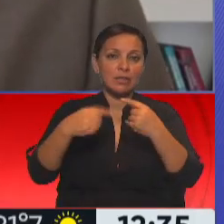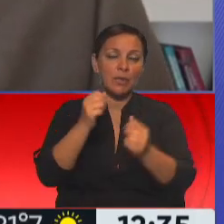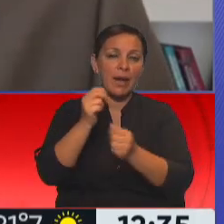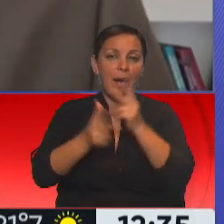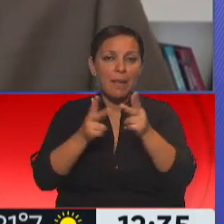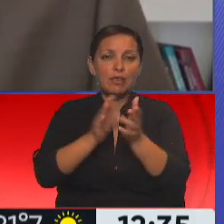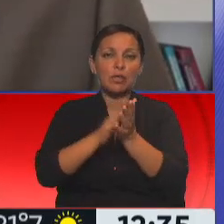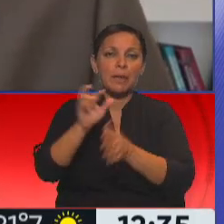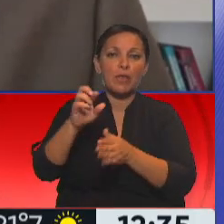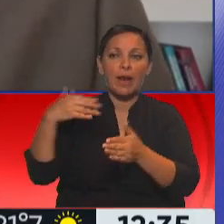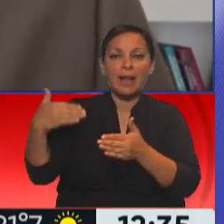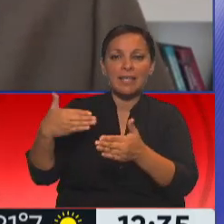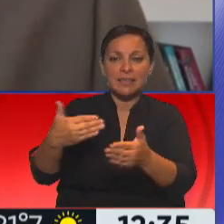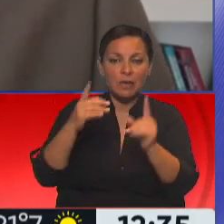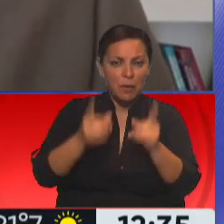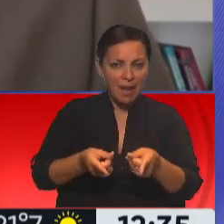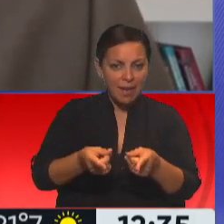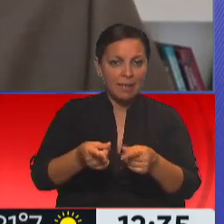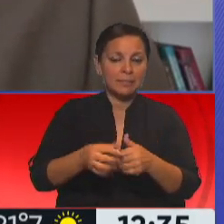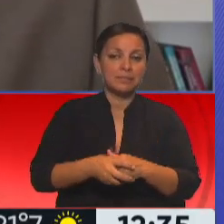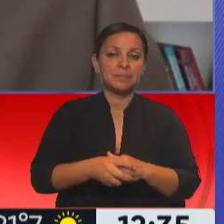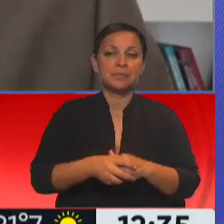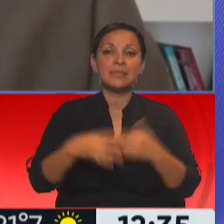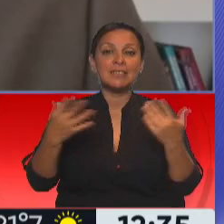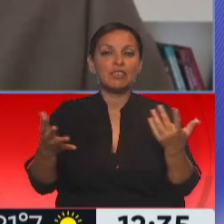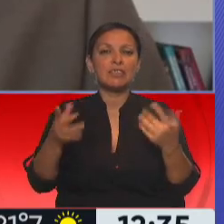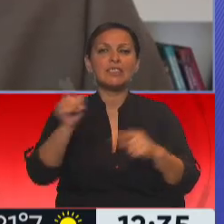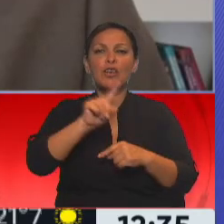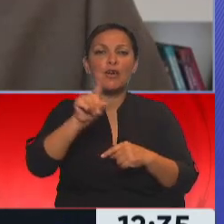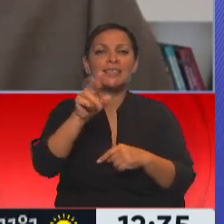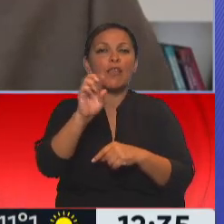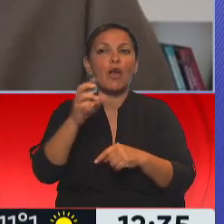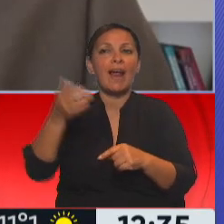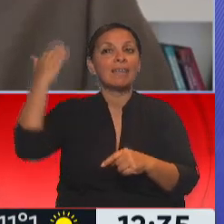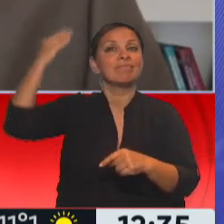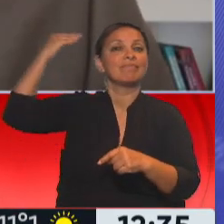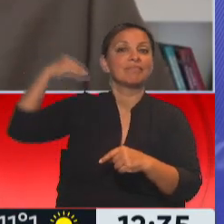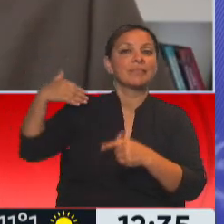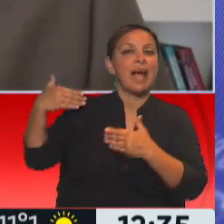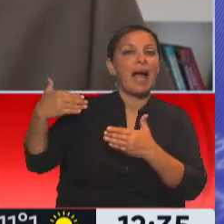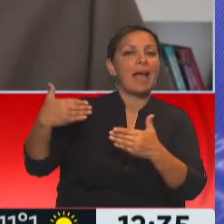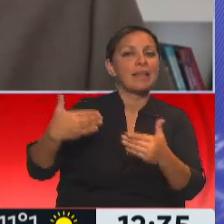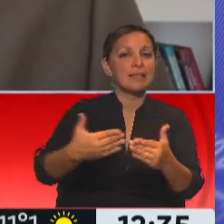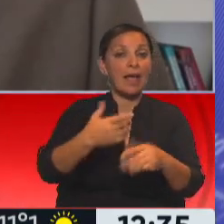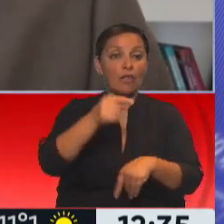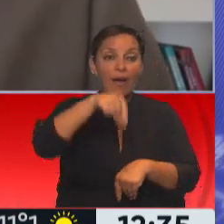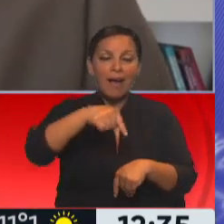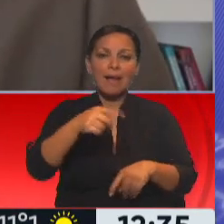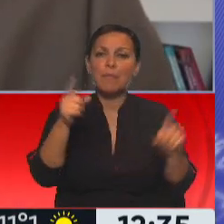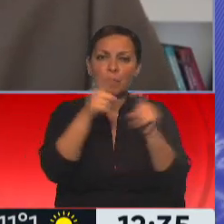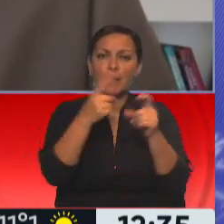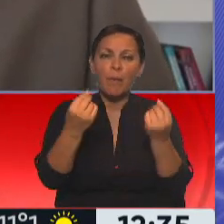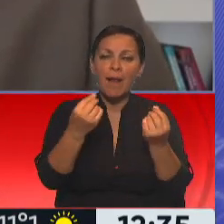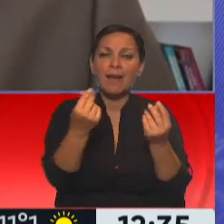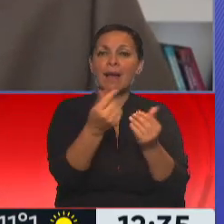cuando tengamos dólar libre, lo cual demuestra que no es que estaba atrasado el dólar, sino que el problema es que tenemos costos caros. Por eso es que